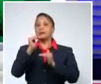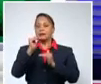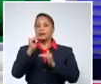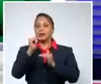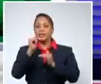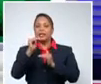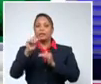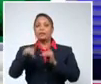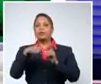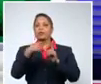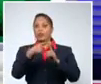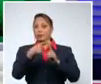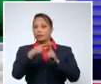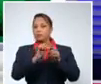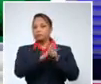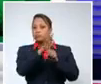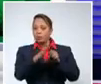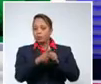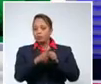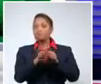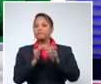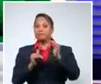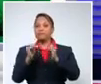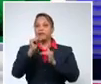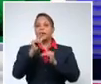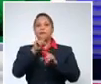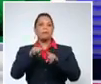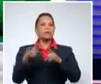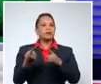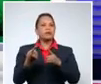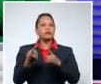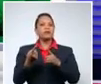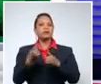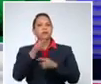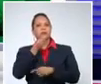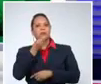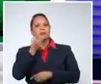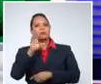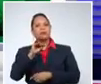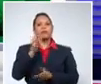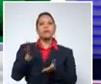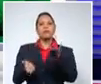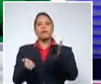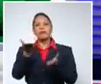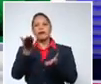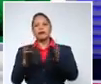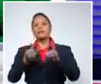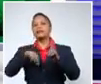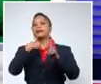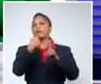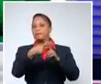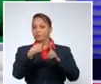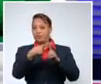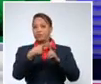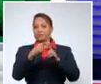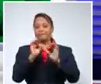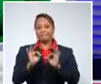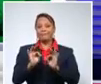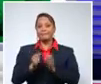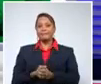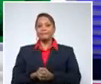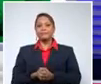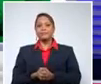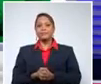diagnosticados. Por lo tanto, nos permite tener un balance positivo en cuanto al número de activos. No todo